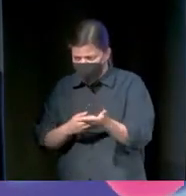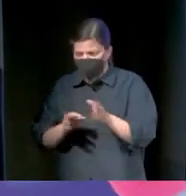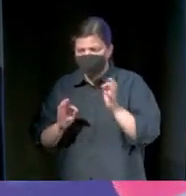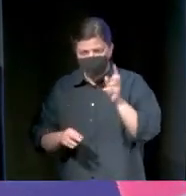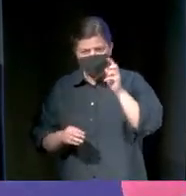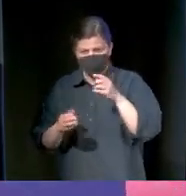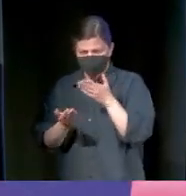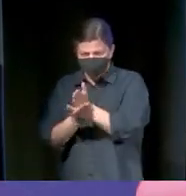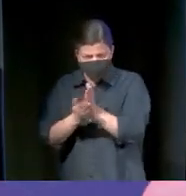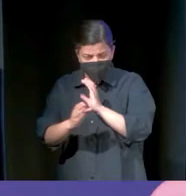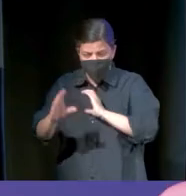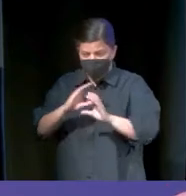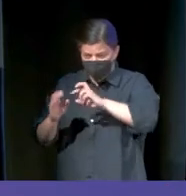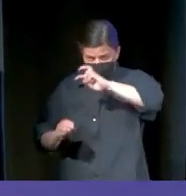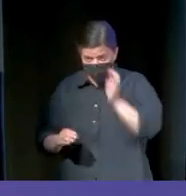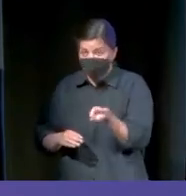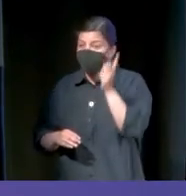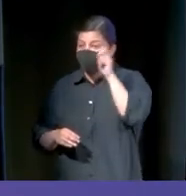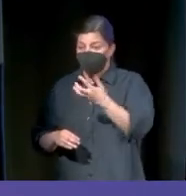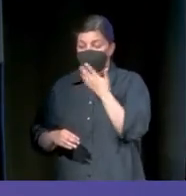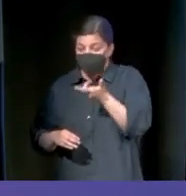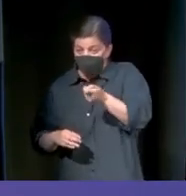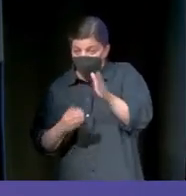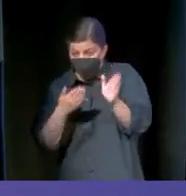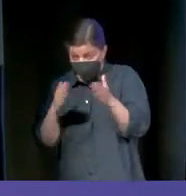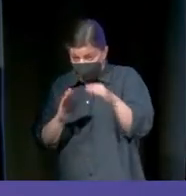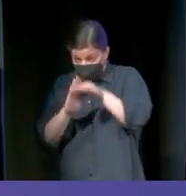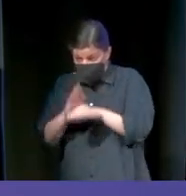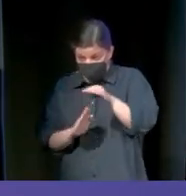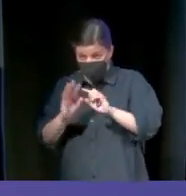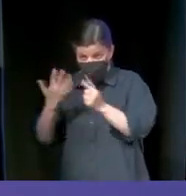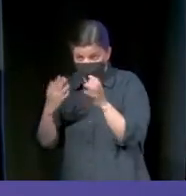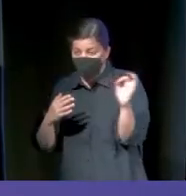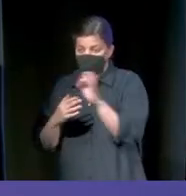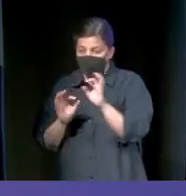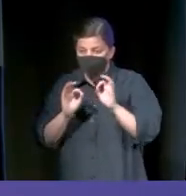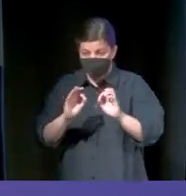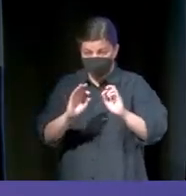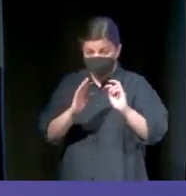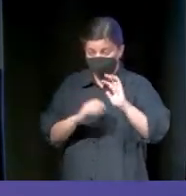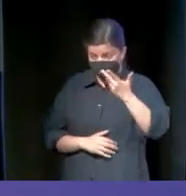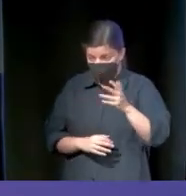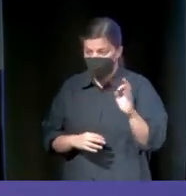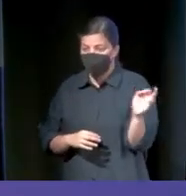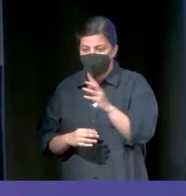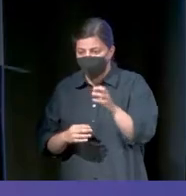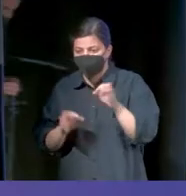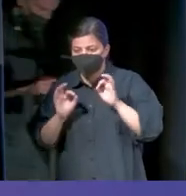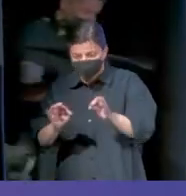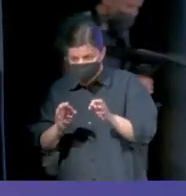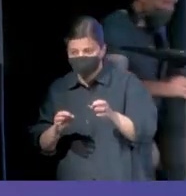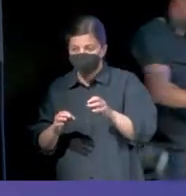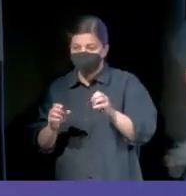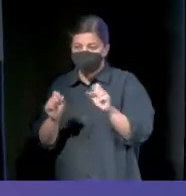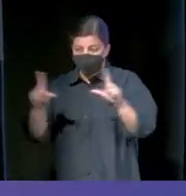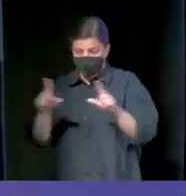comunicación esta vez la recordáis en programas como zapeando la sexta o gran hermano en telecinco o tal vez en viva los bares de televisión española actualmente